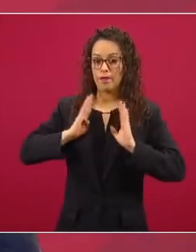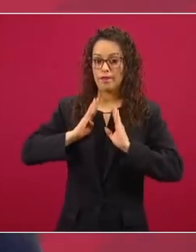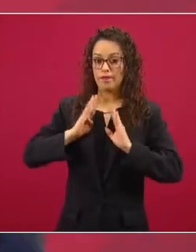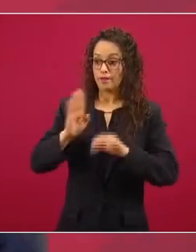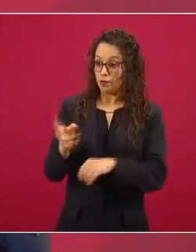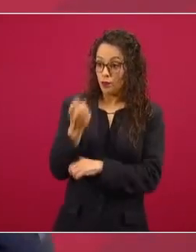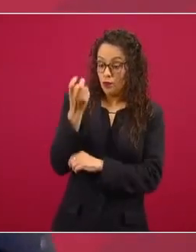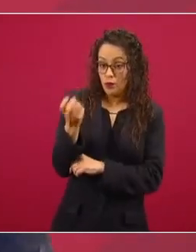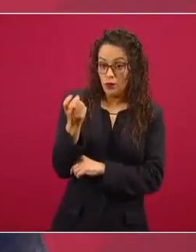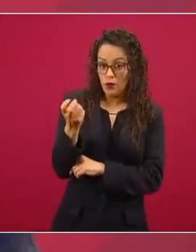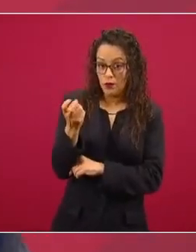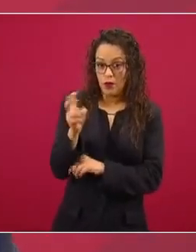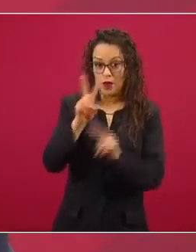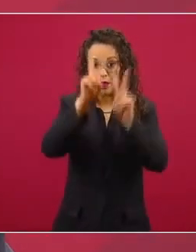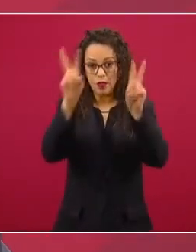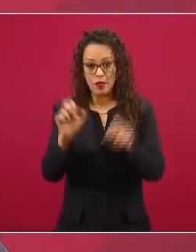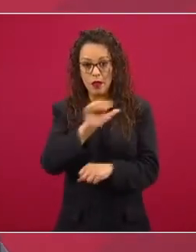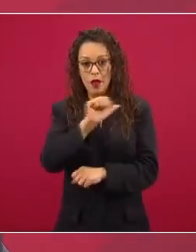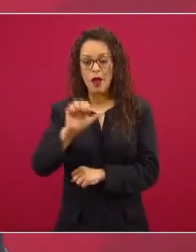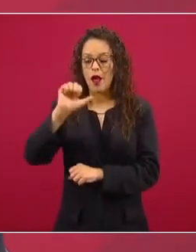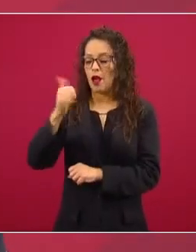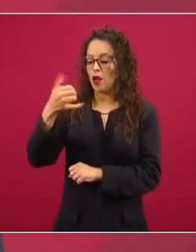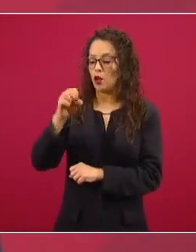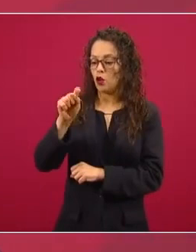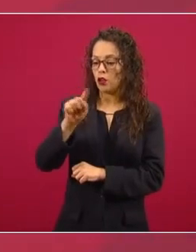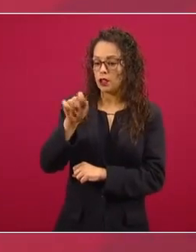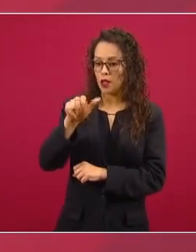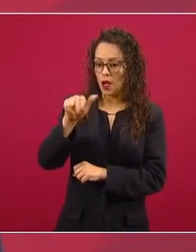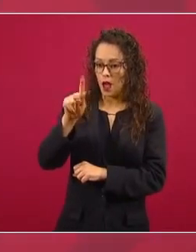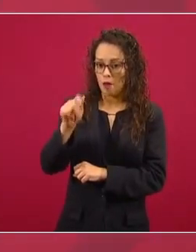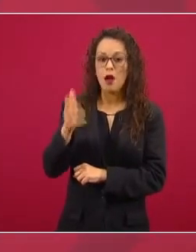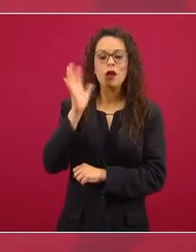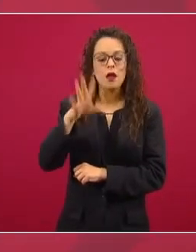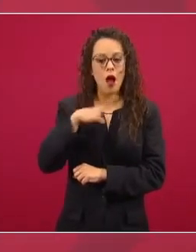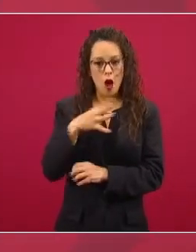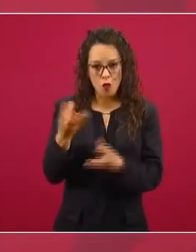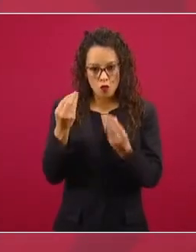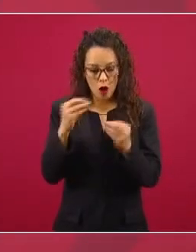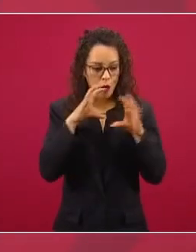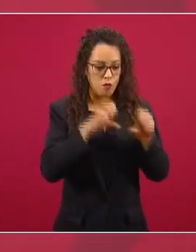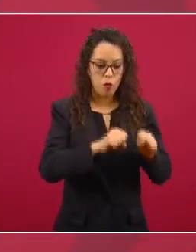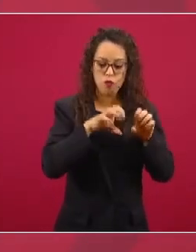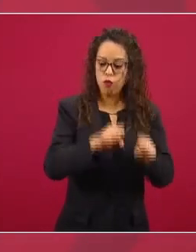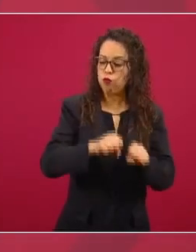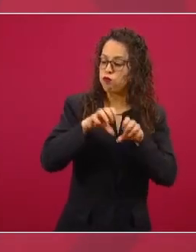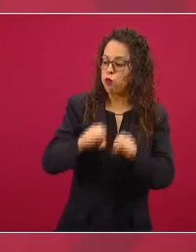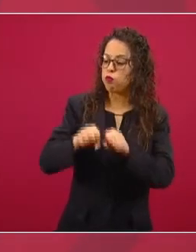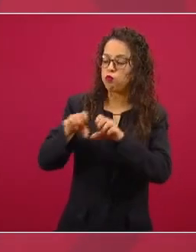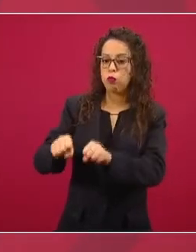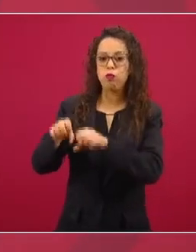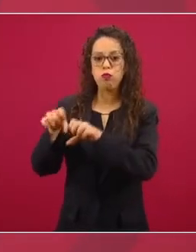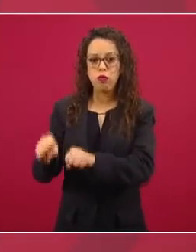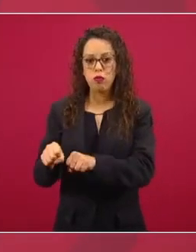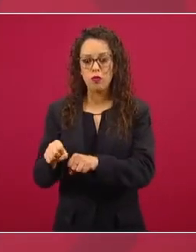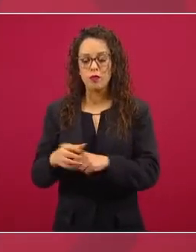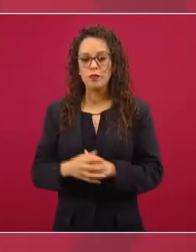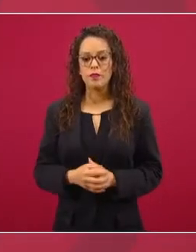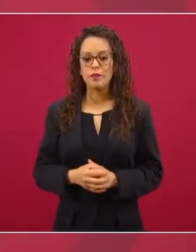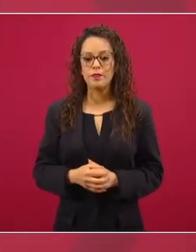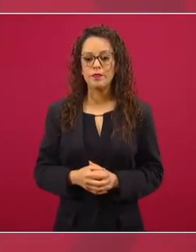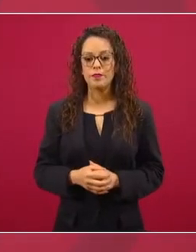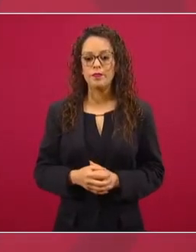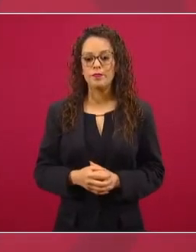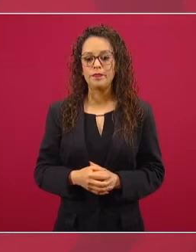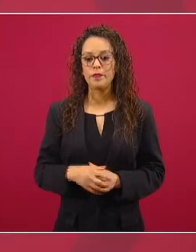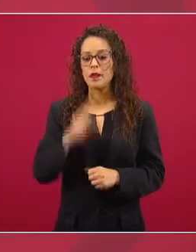como ya hay muchos detenidos que participaron o que tuvieron que ver con